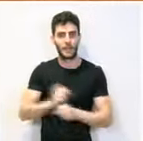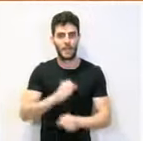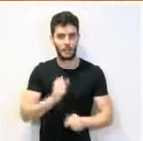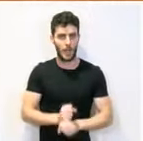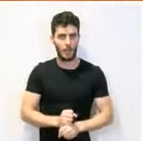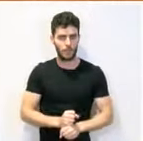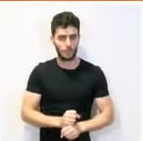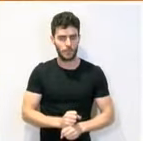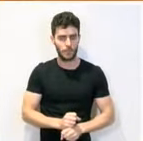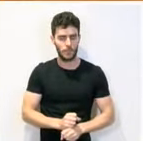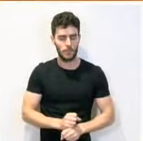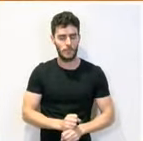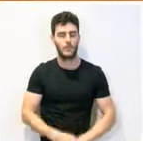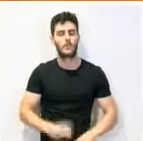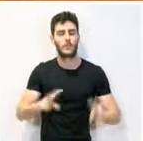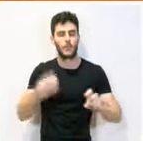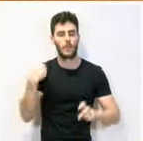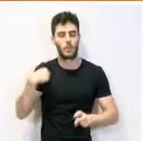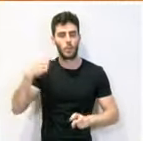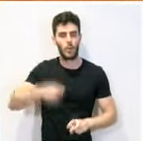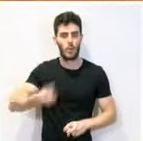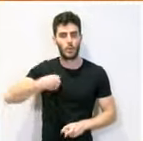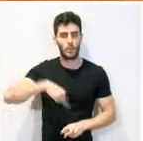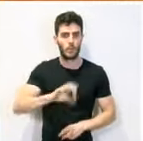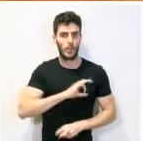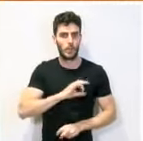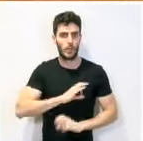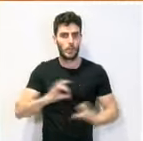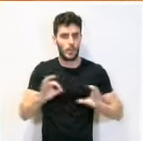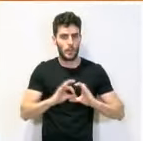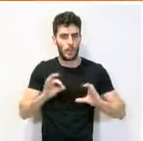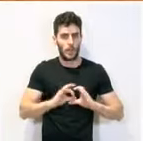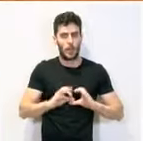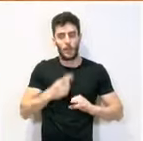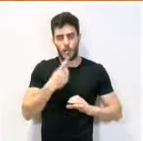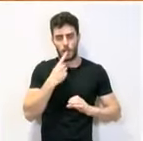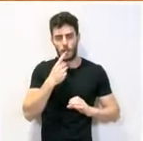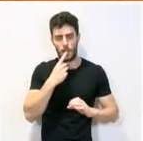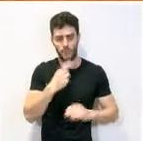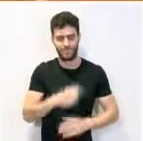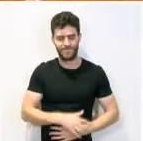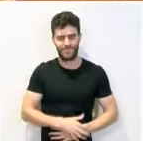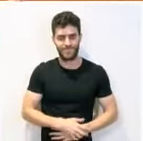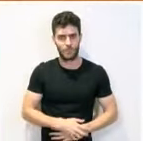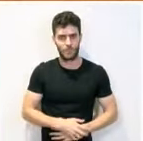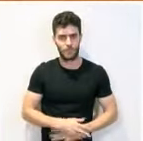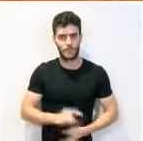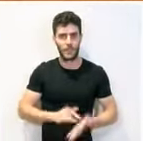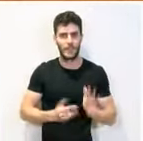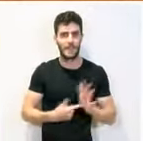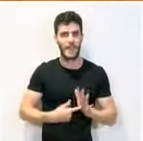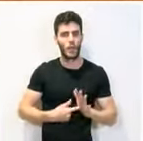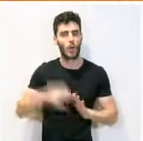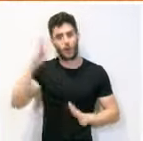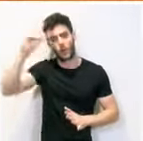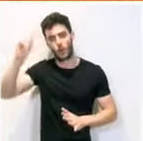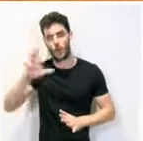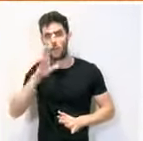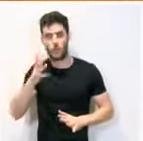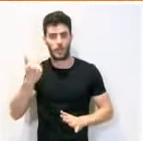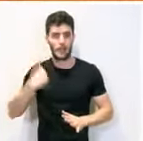Eso que, si oyen ustedes a los señores de Ciudadanos, les dirá que es técnico y no ideológico, porque, como